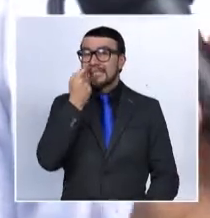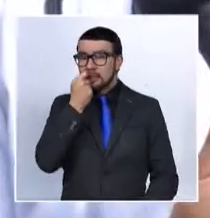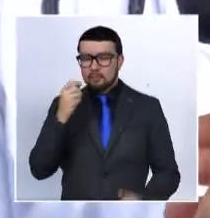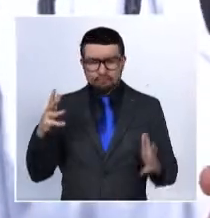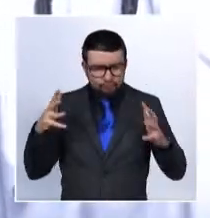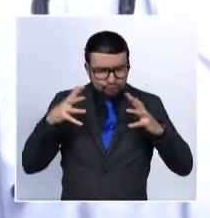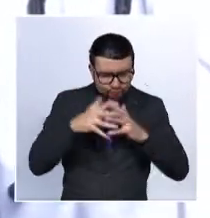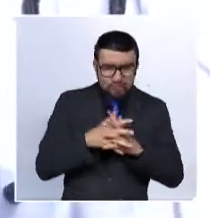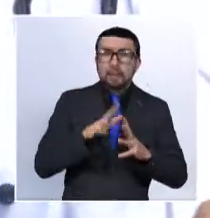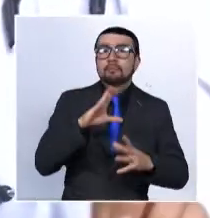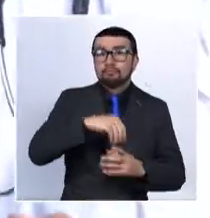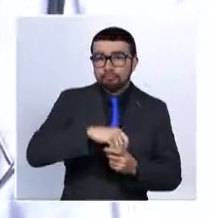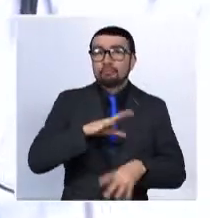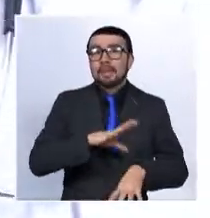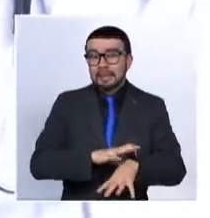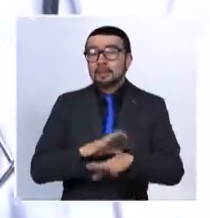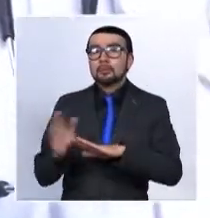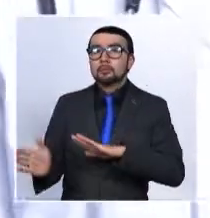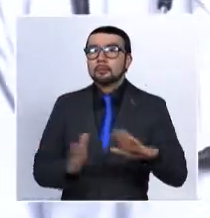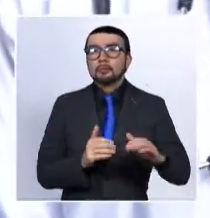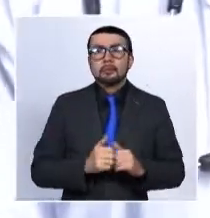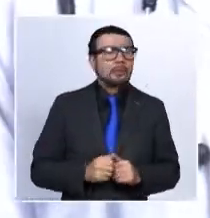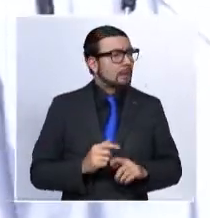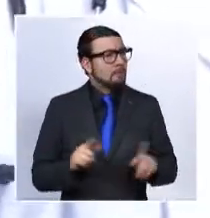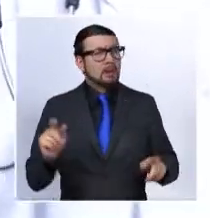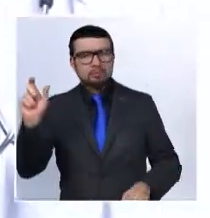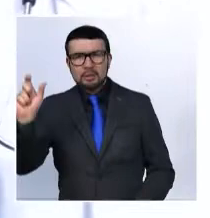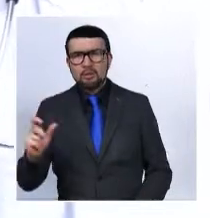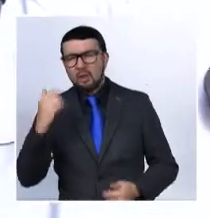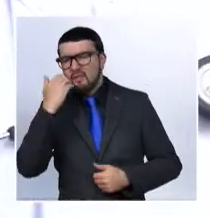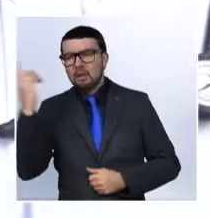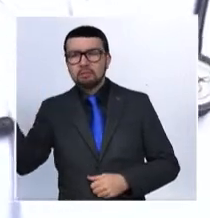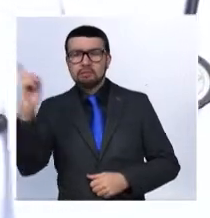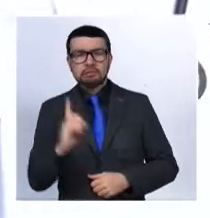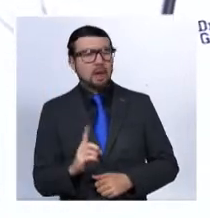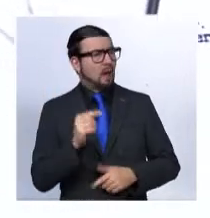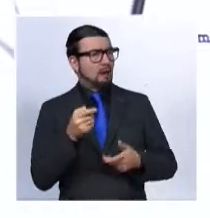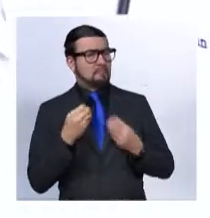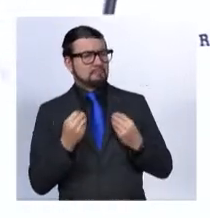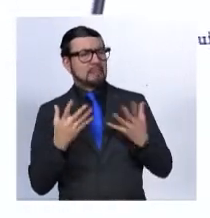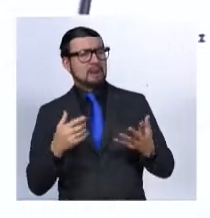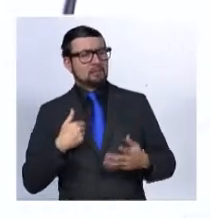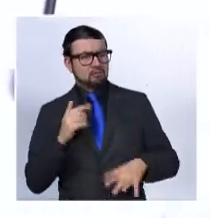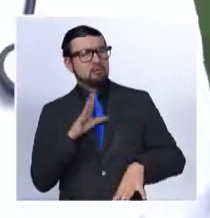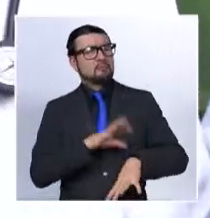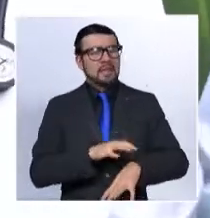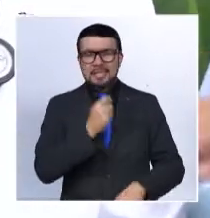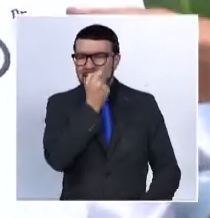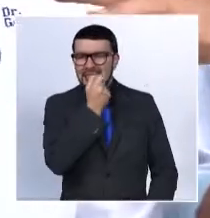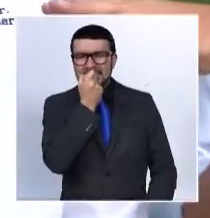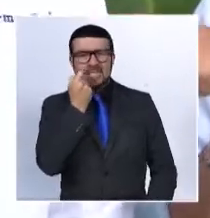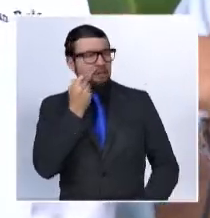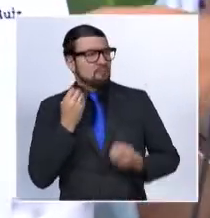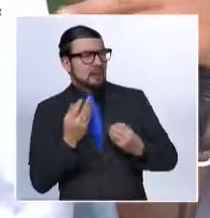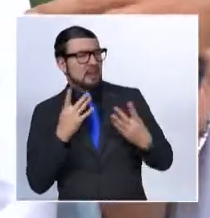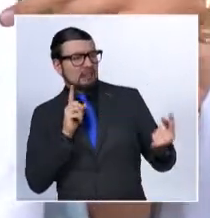medicina. Pero el paciente dice, pero ¿por qué voy a pasar a odontología? Casi que, a